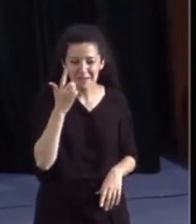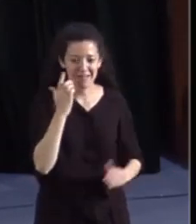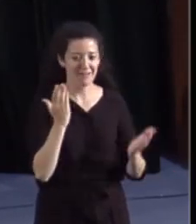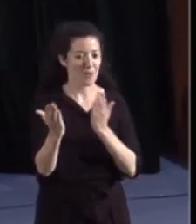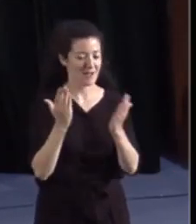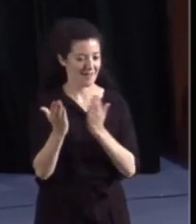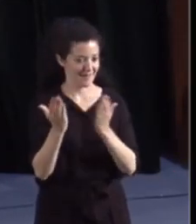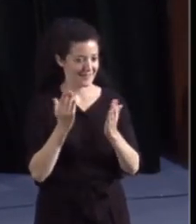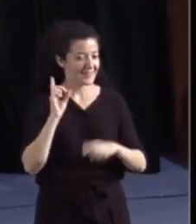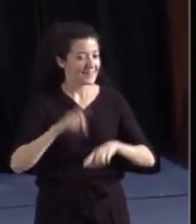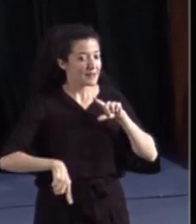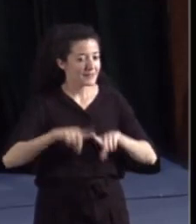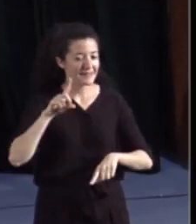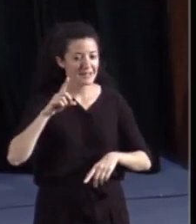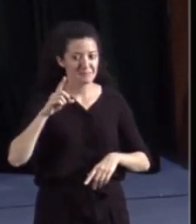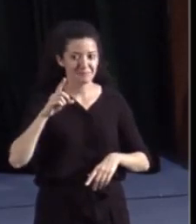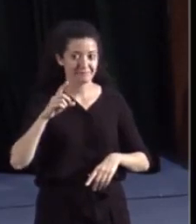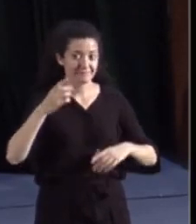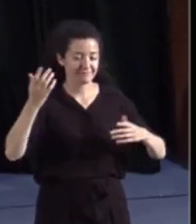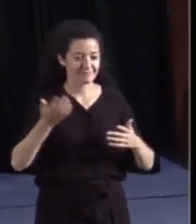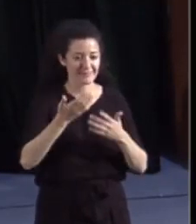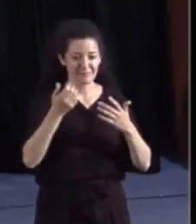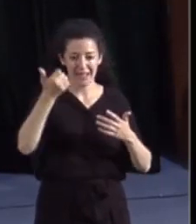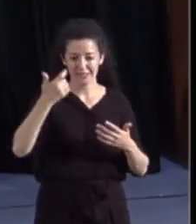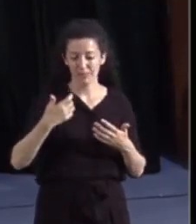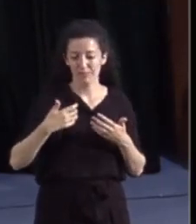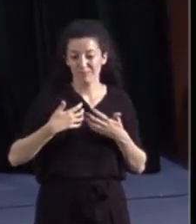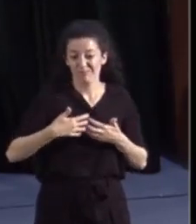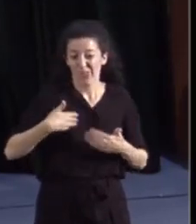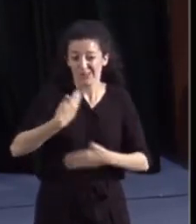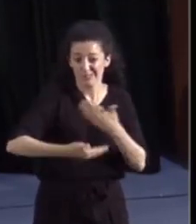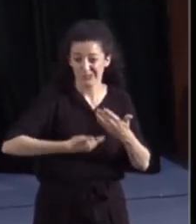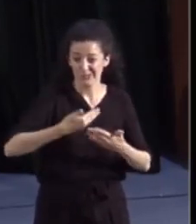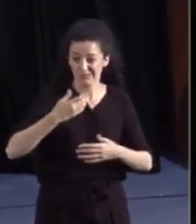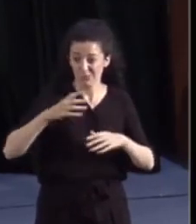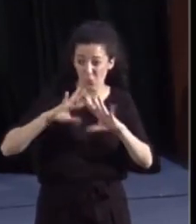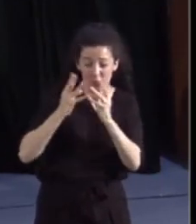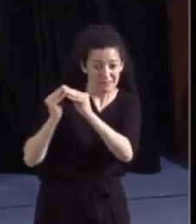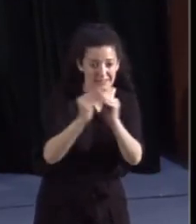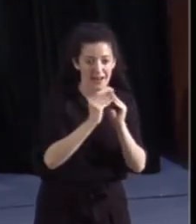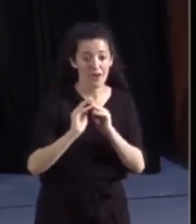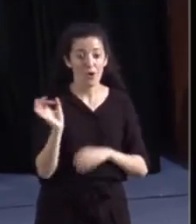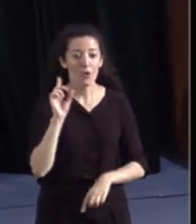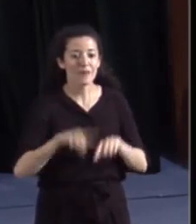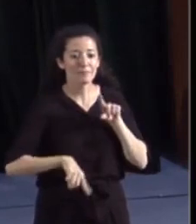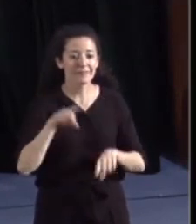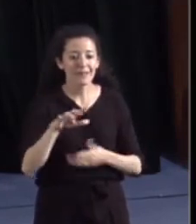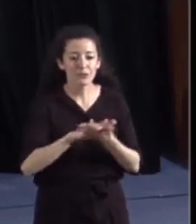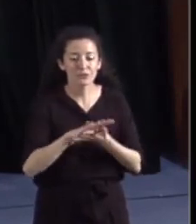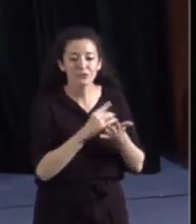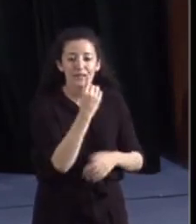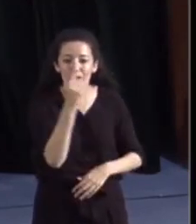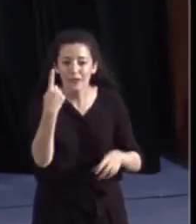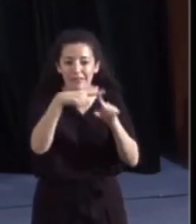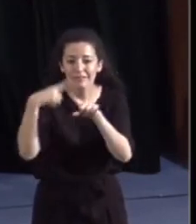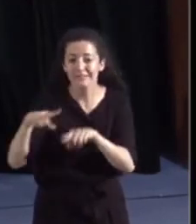es de procesamiento y es más universal y qué parte va a ser específica de cada comunidad lingüística en lengua de signos. Y